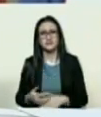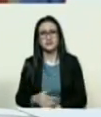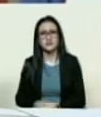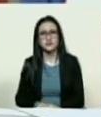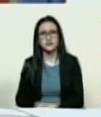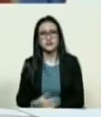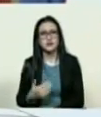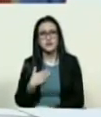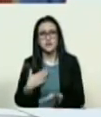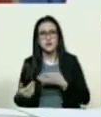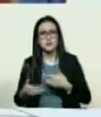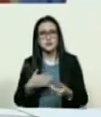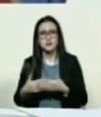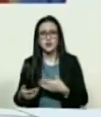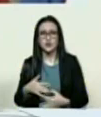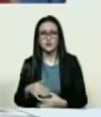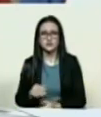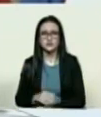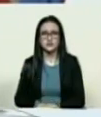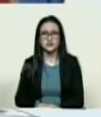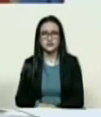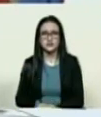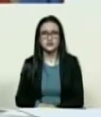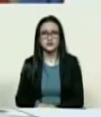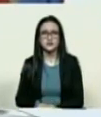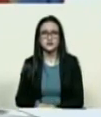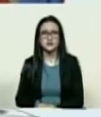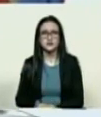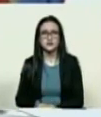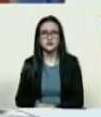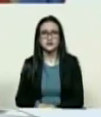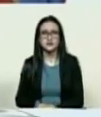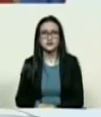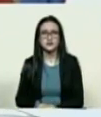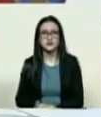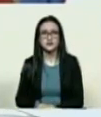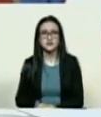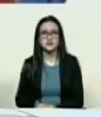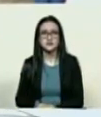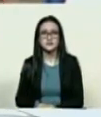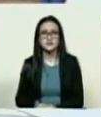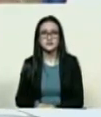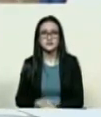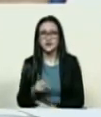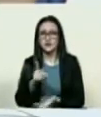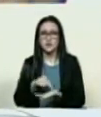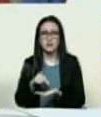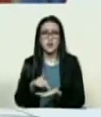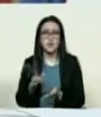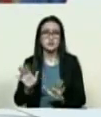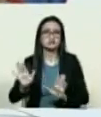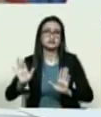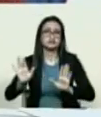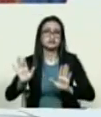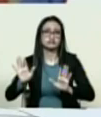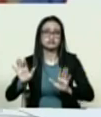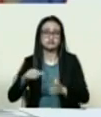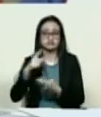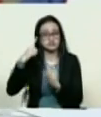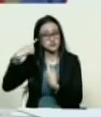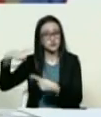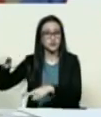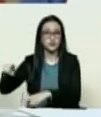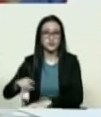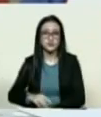A mí en verdad no me importa para nada, no me importa absolutamente nada. Que no vayan a apoyar a alguien, es problema de ellos en